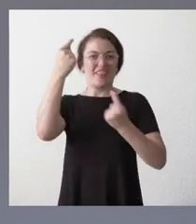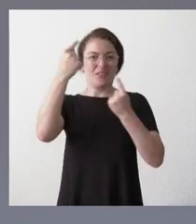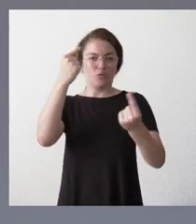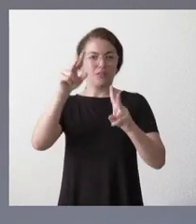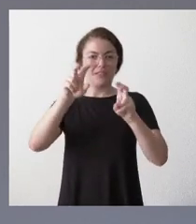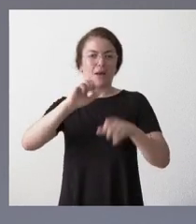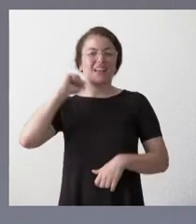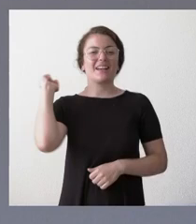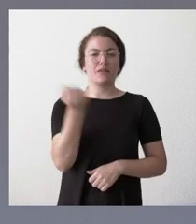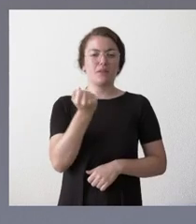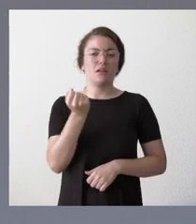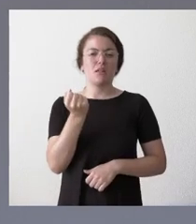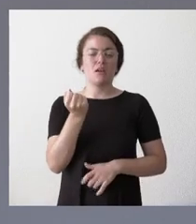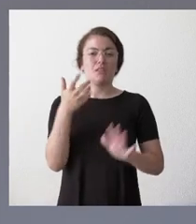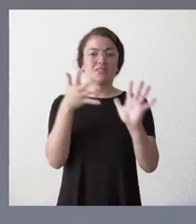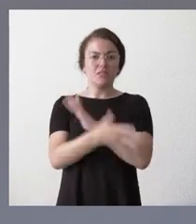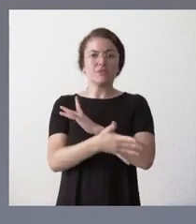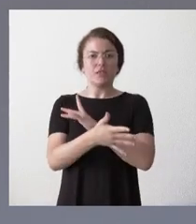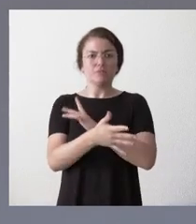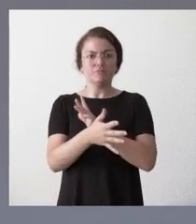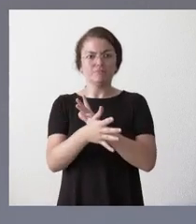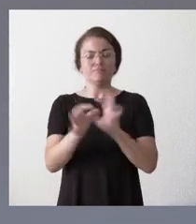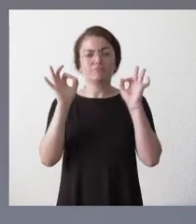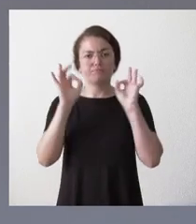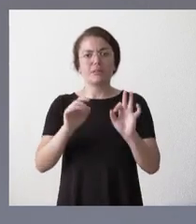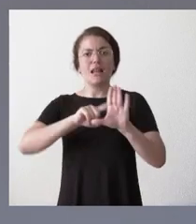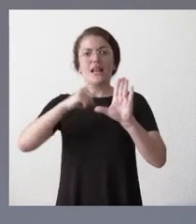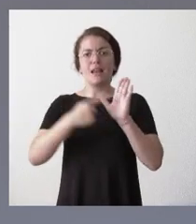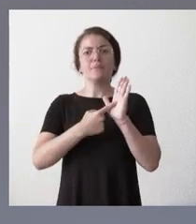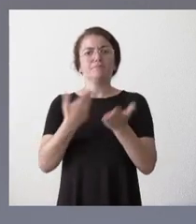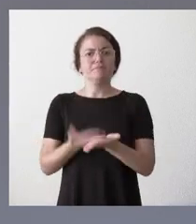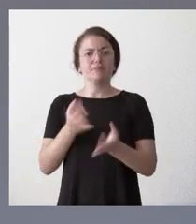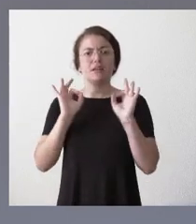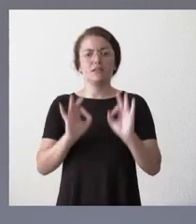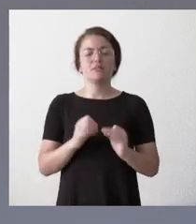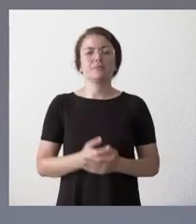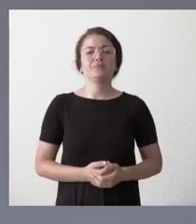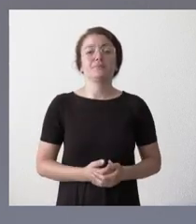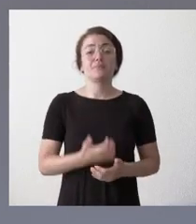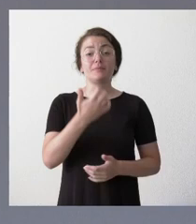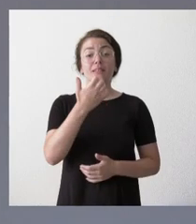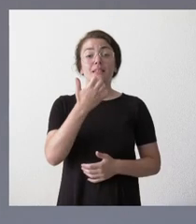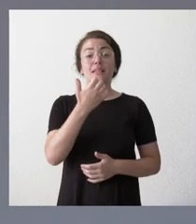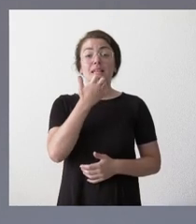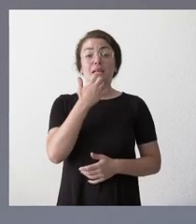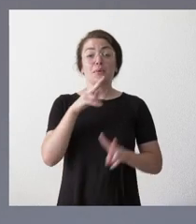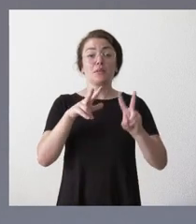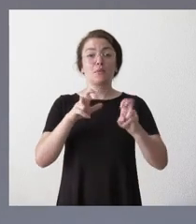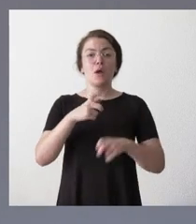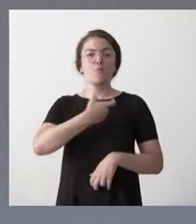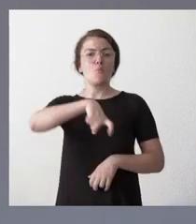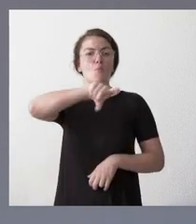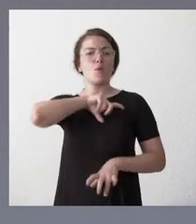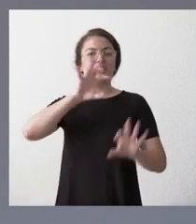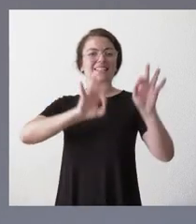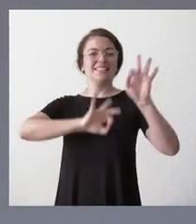criminalidad, que avalan también la tramitación de esta norma. Si hablamos de las estadísticas policiales, nos